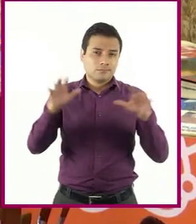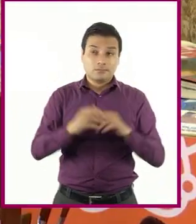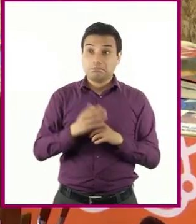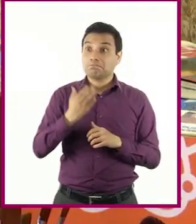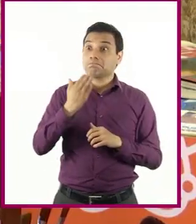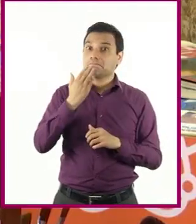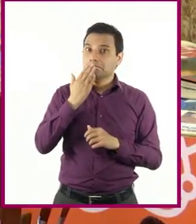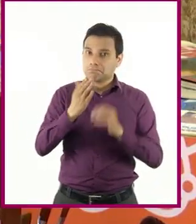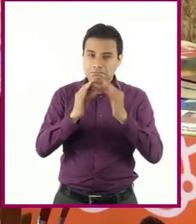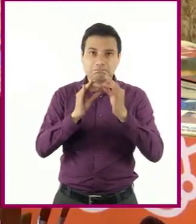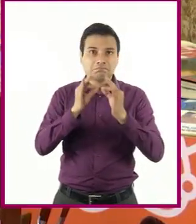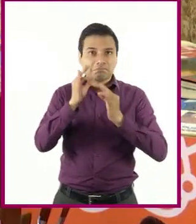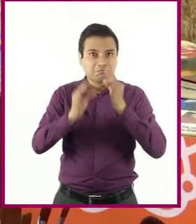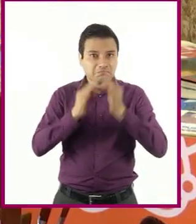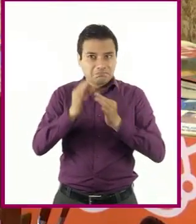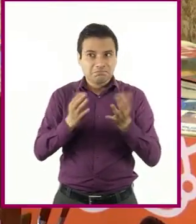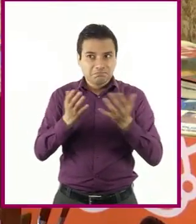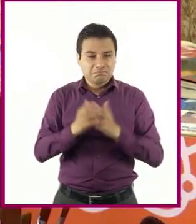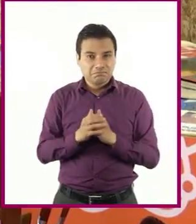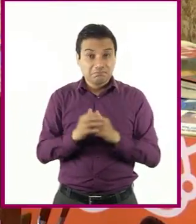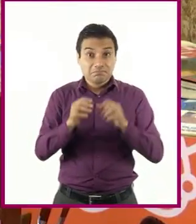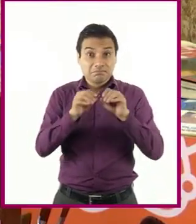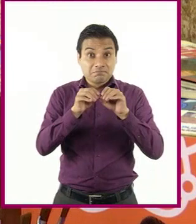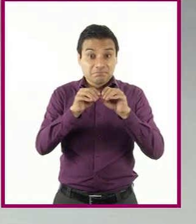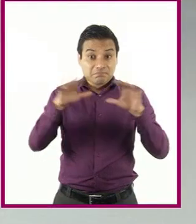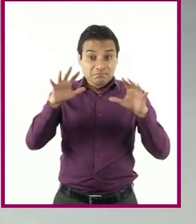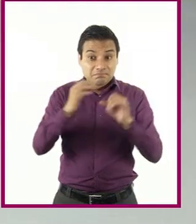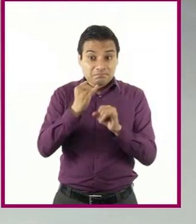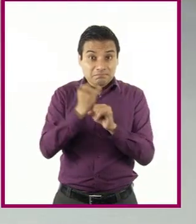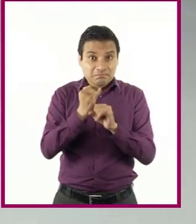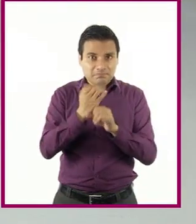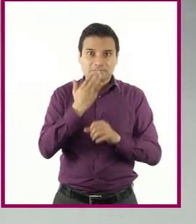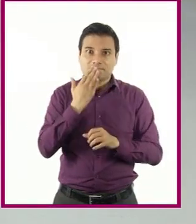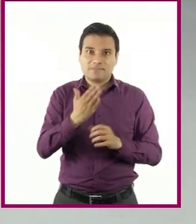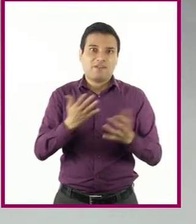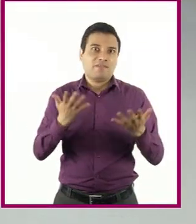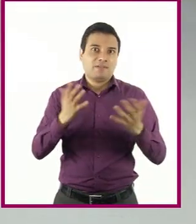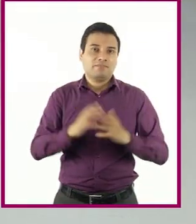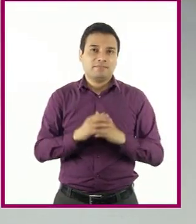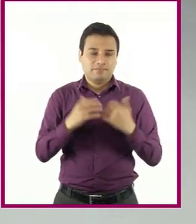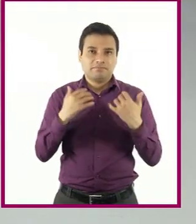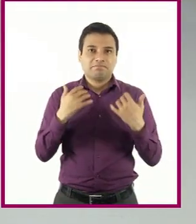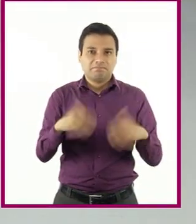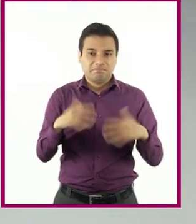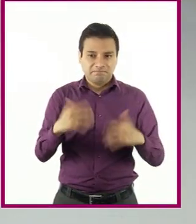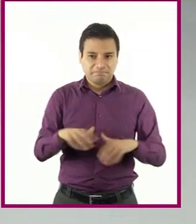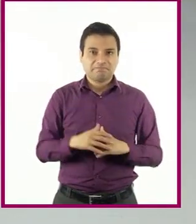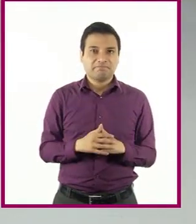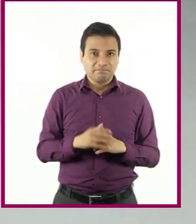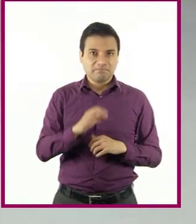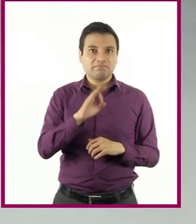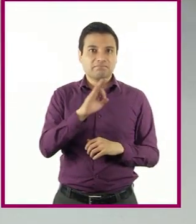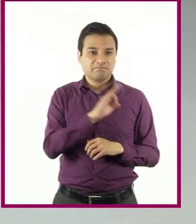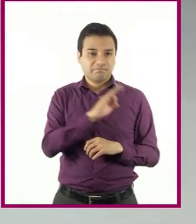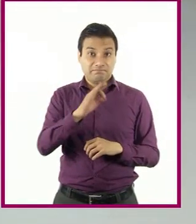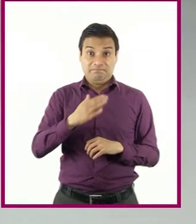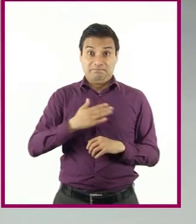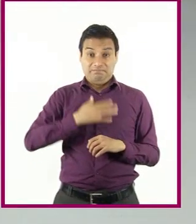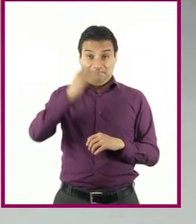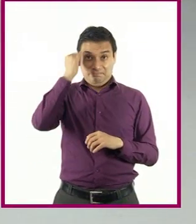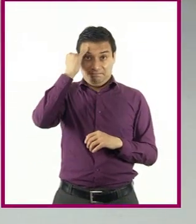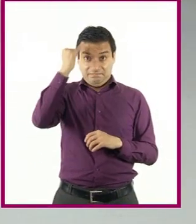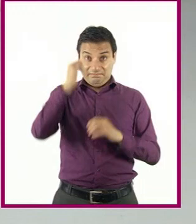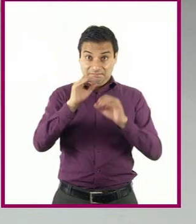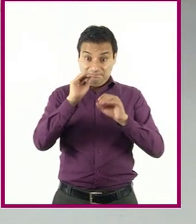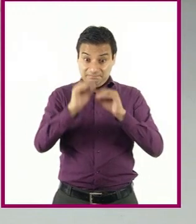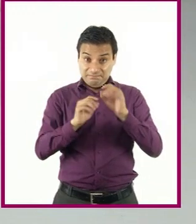buena noticia! Eso le da una nueva dimensión a nuestros proyectos y podemos difundir nuestra historieta